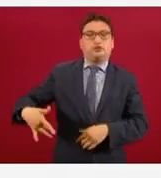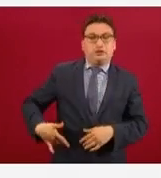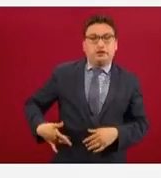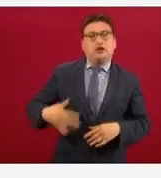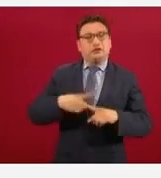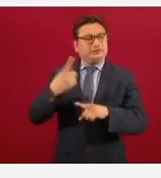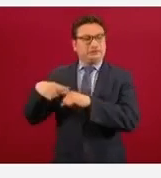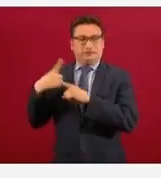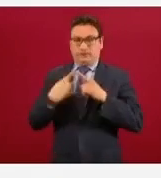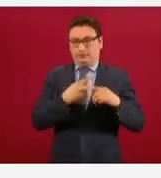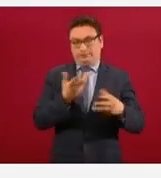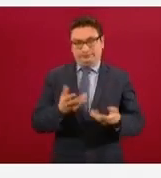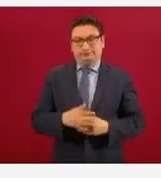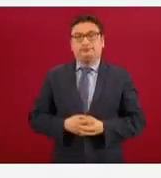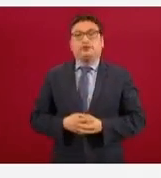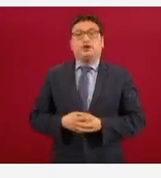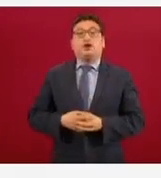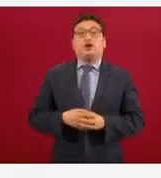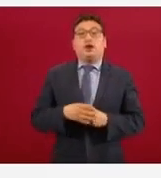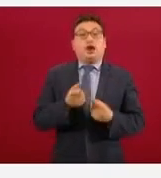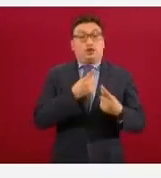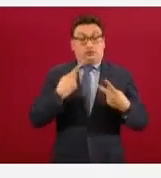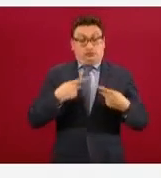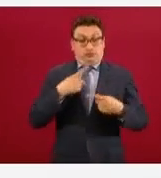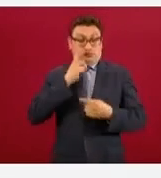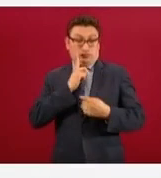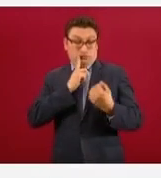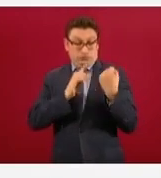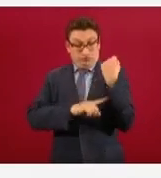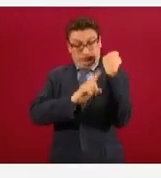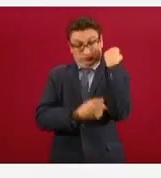etc. Mujeres embarazadas también.